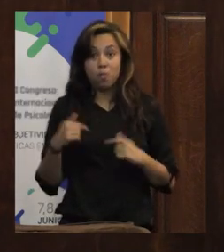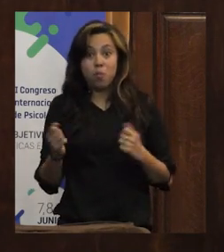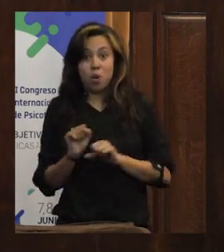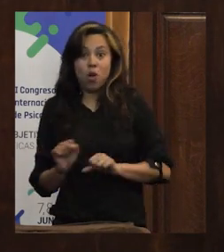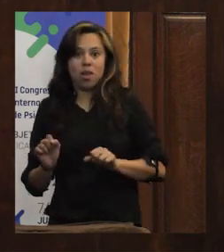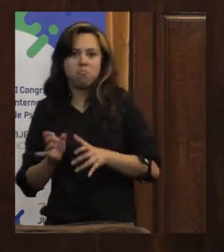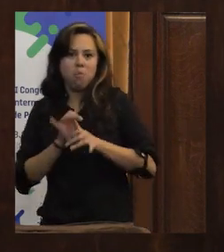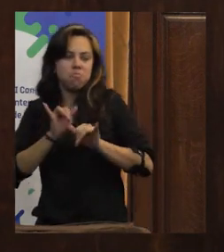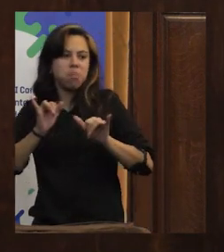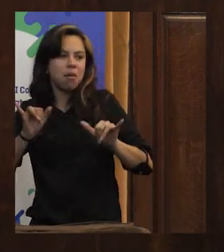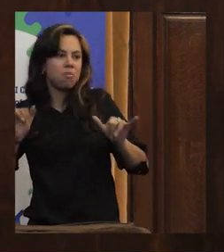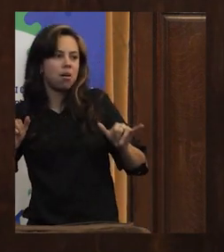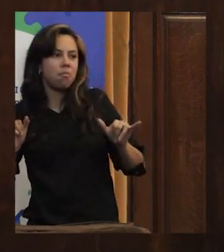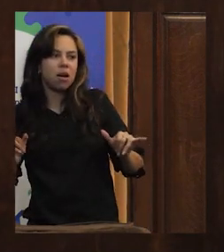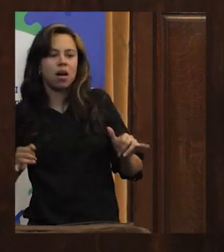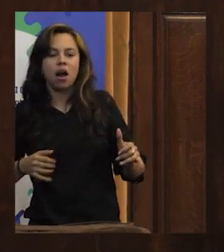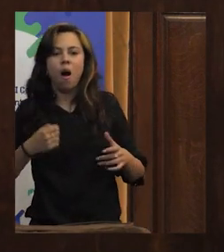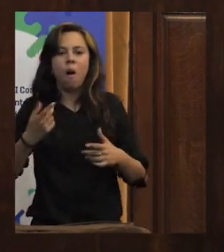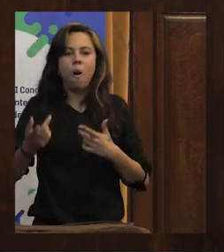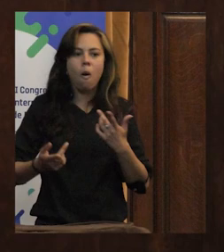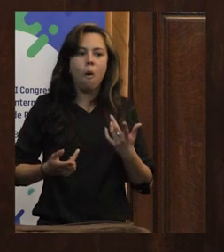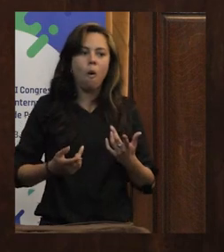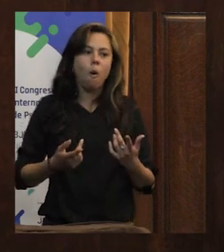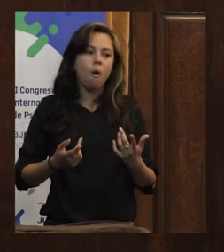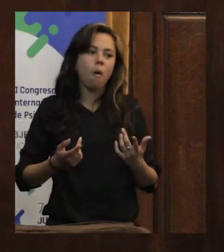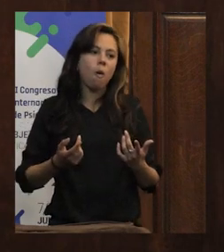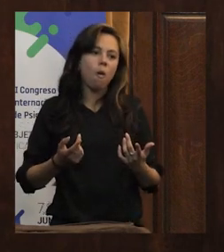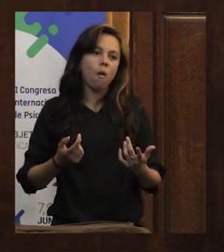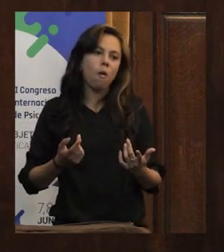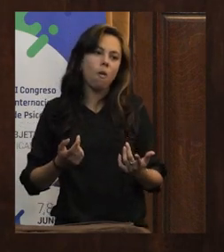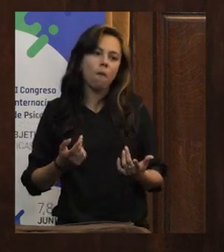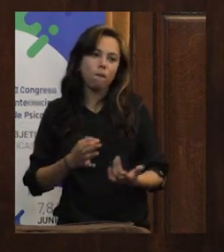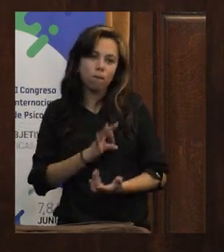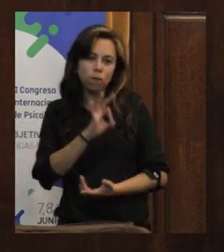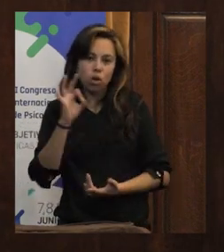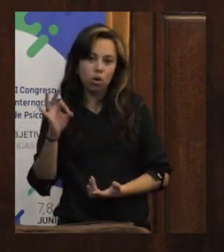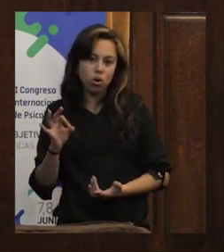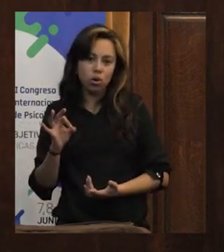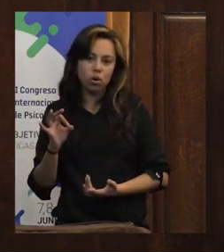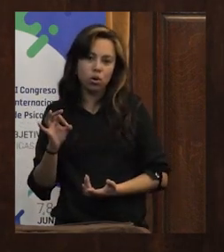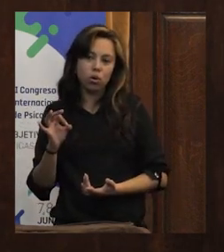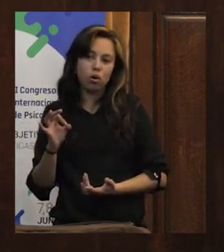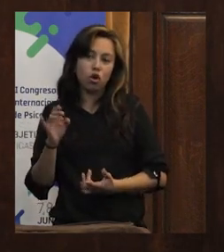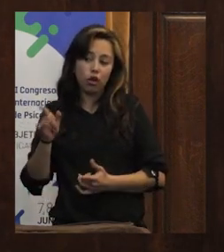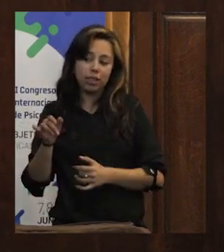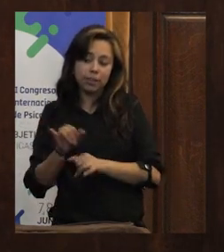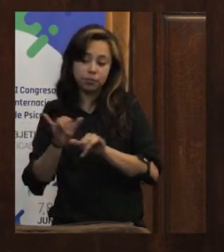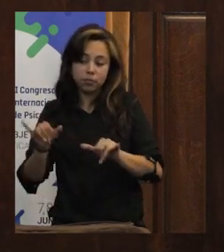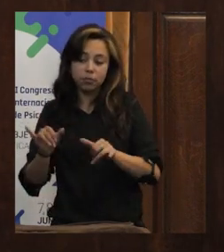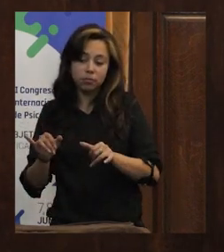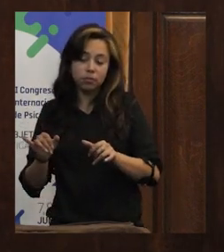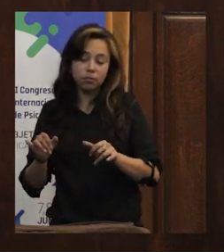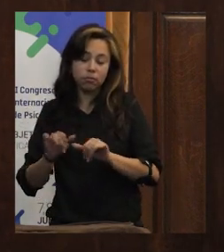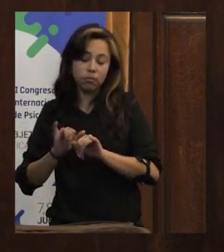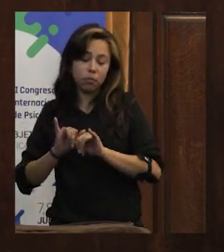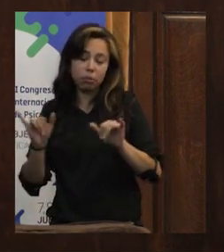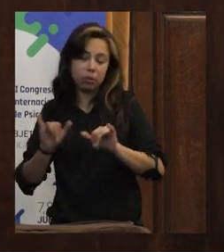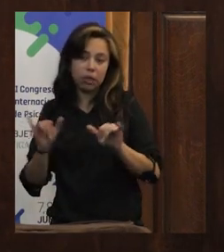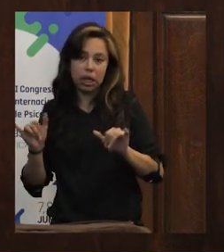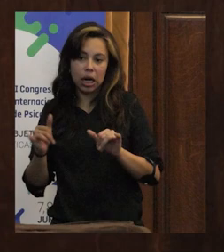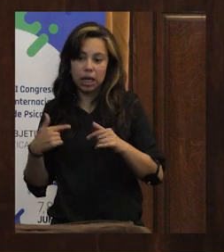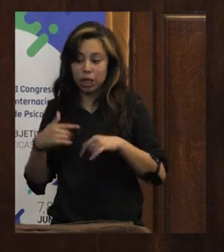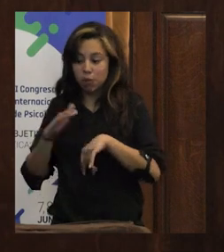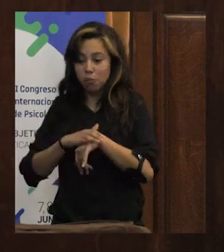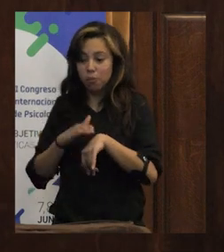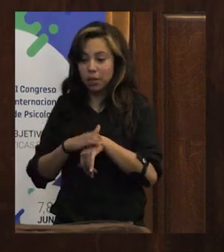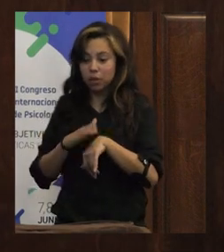Cuestiones de culpabilización, ¿tá? O sea, transformarla en una acción colectiva. Mas en un primer